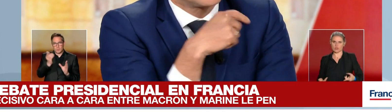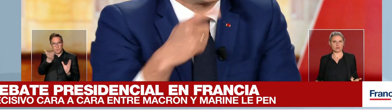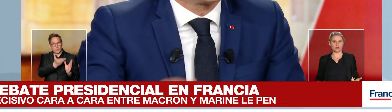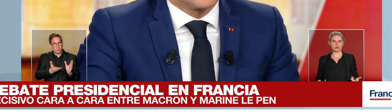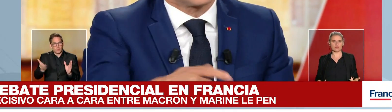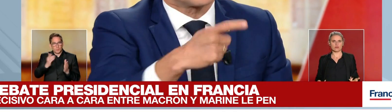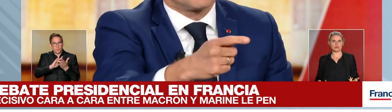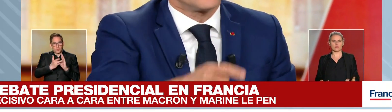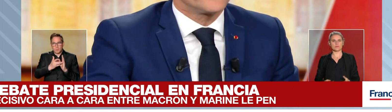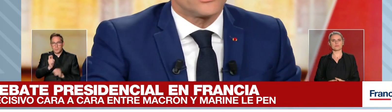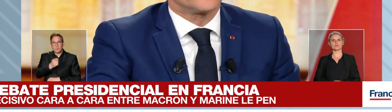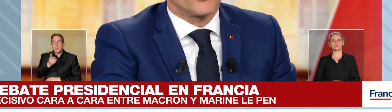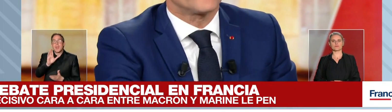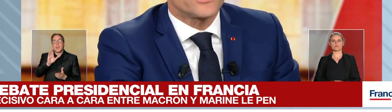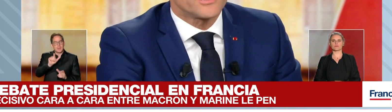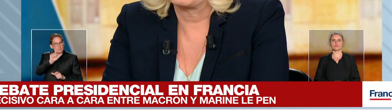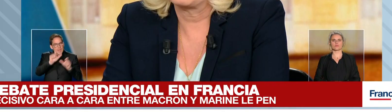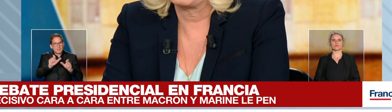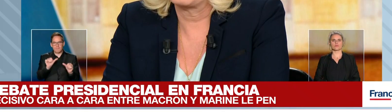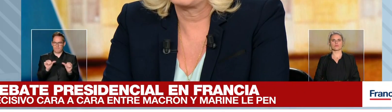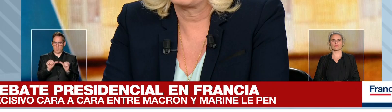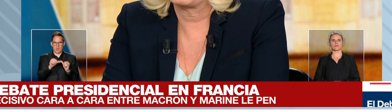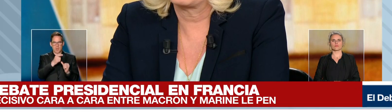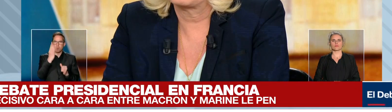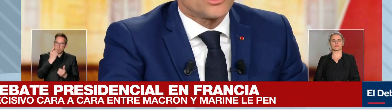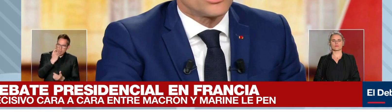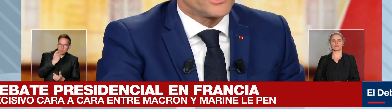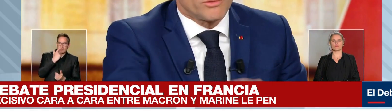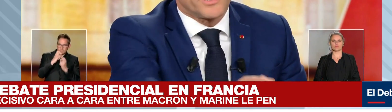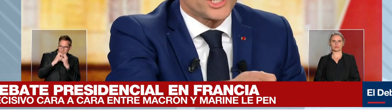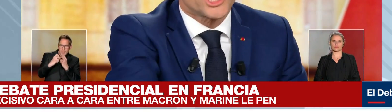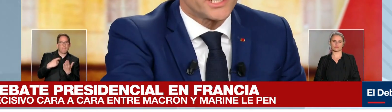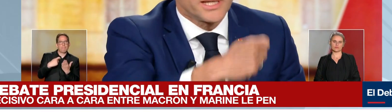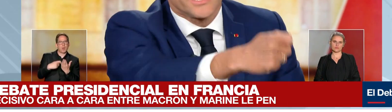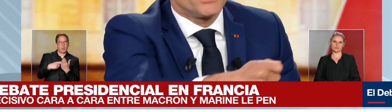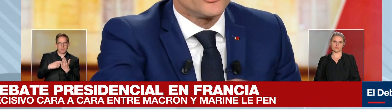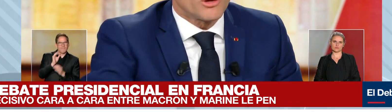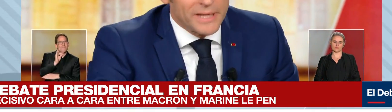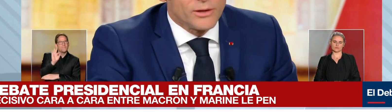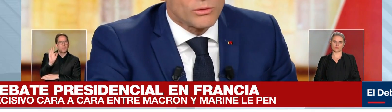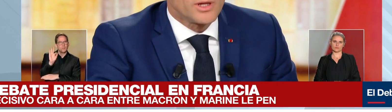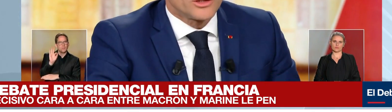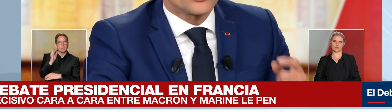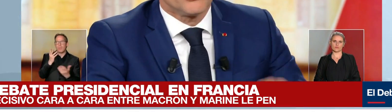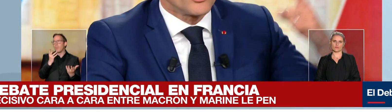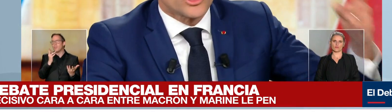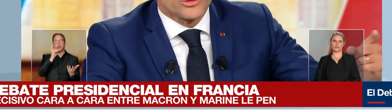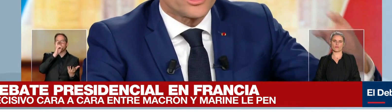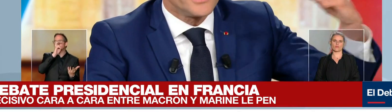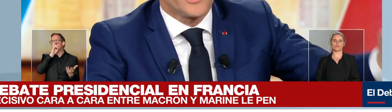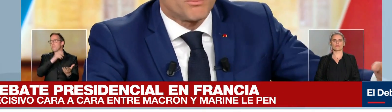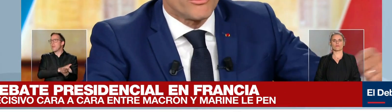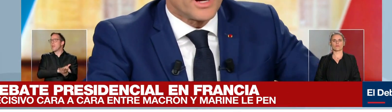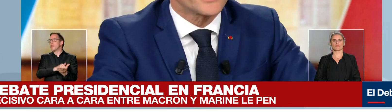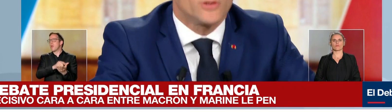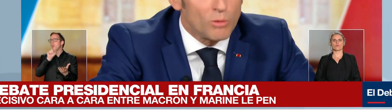sus préstamos, reembolsar sus préstamos. Van, como usted dijo, a bancos franceses para pagar. Sus claro, autos ellos no van a buscar varios millones en un